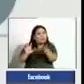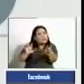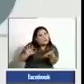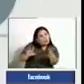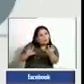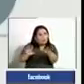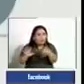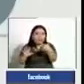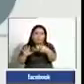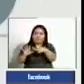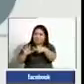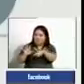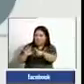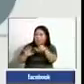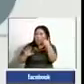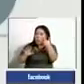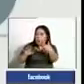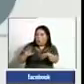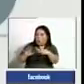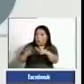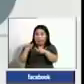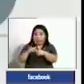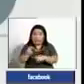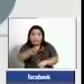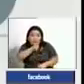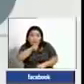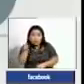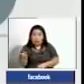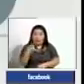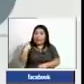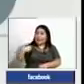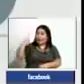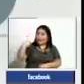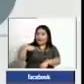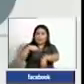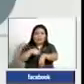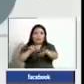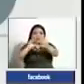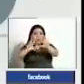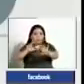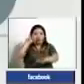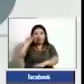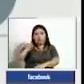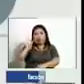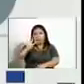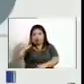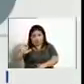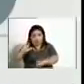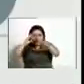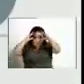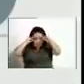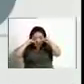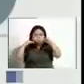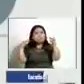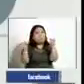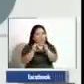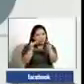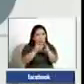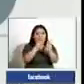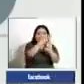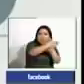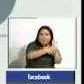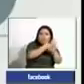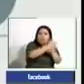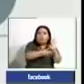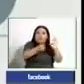grave. Digo, se mantiene porque esta es una nueva actualización. Ayer a las 8:45 aproximadamente de la noche se dio